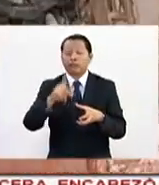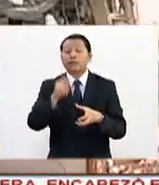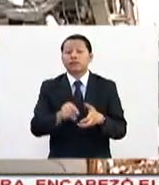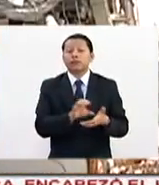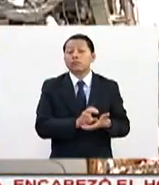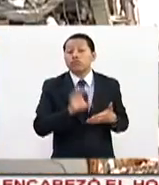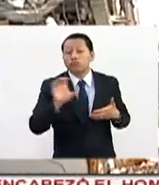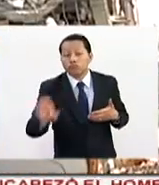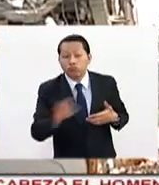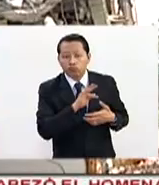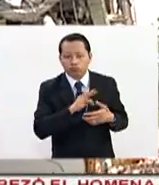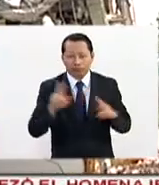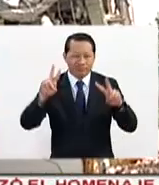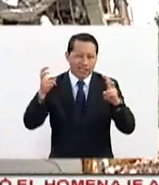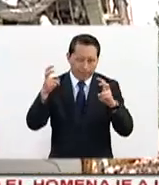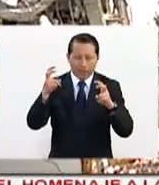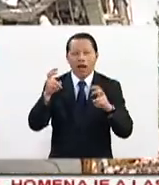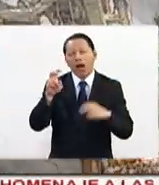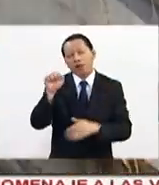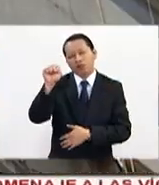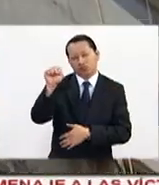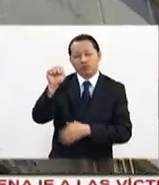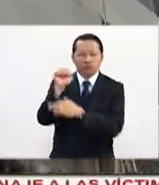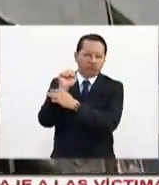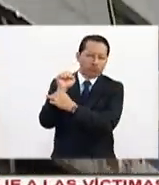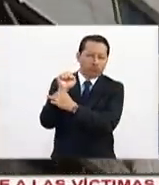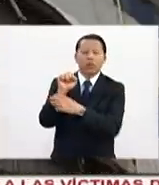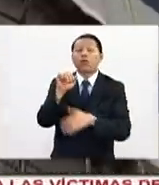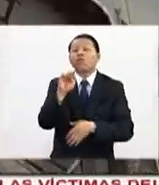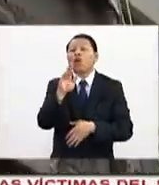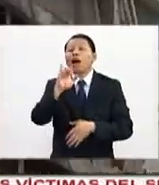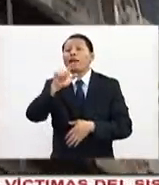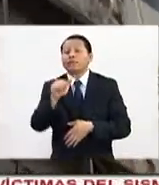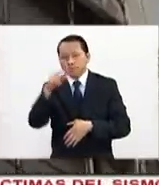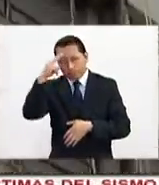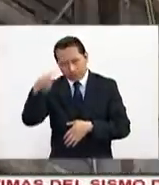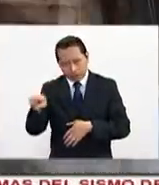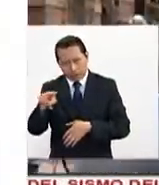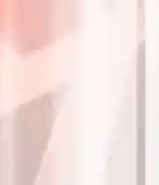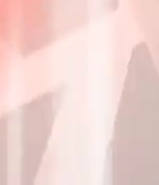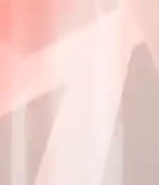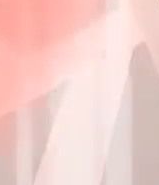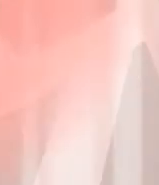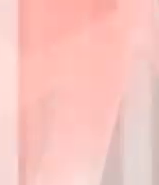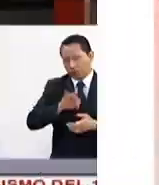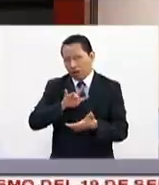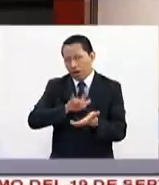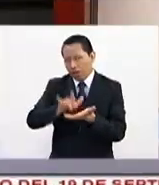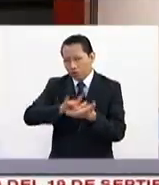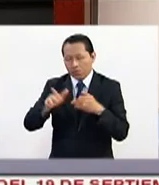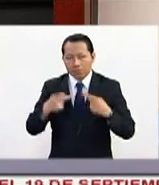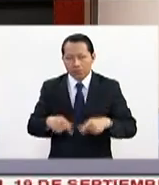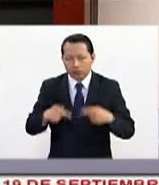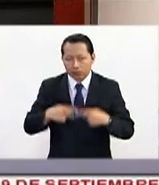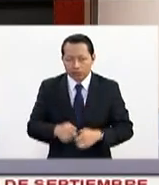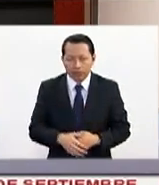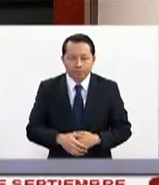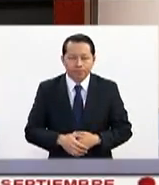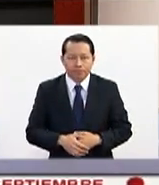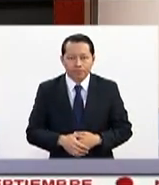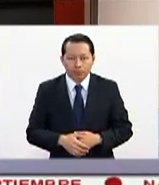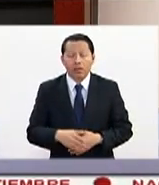al fideicomiso Fuerza México para que se haga llegar a todos los damnificados. En el